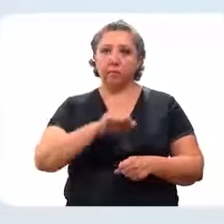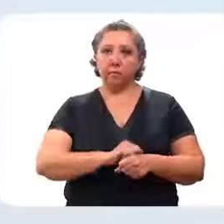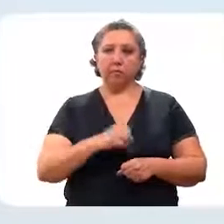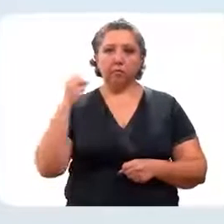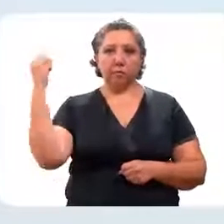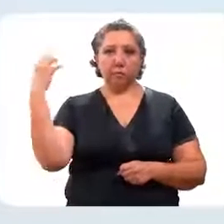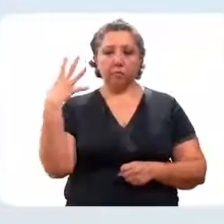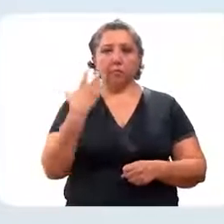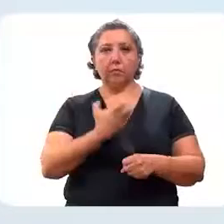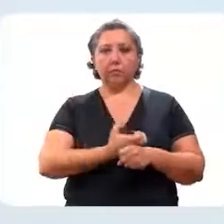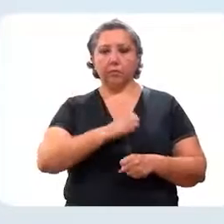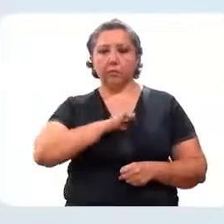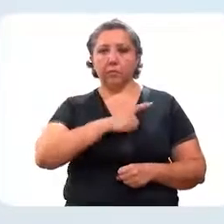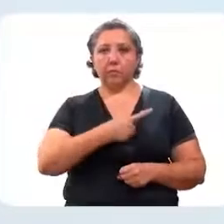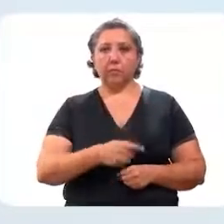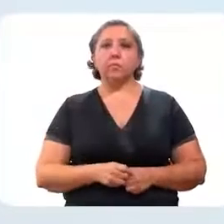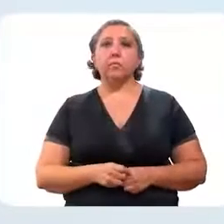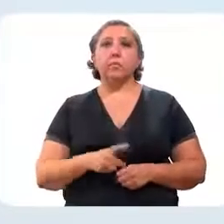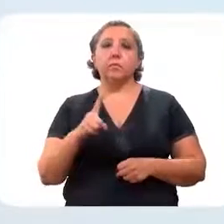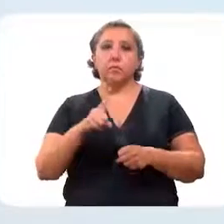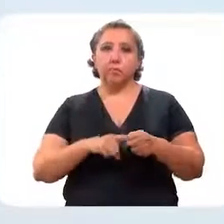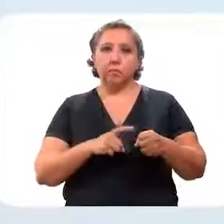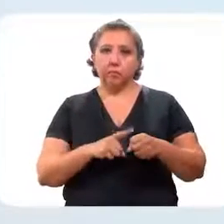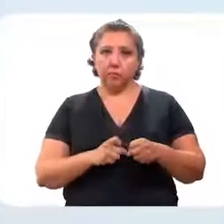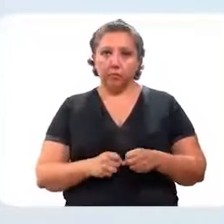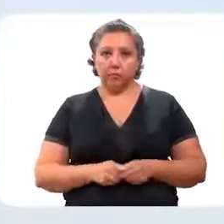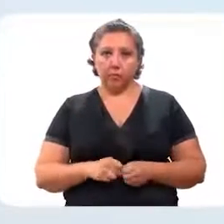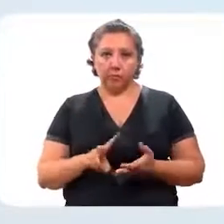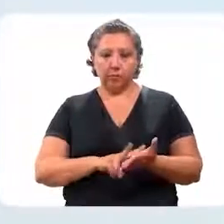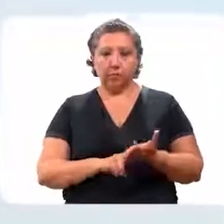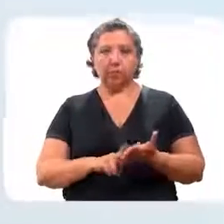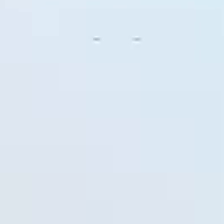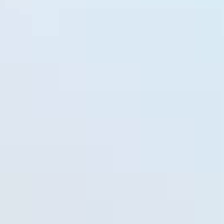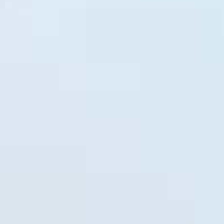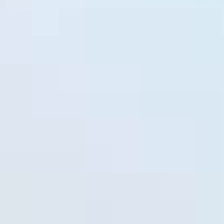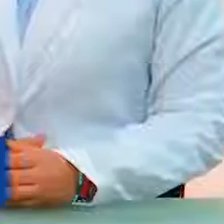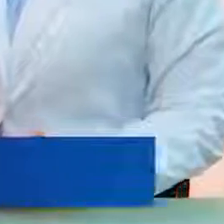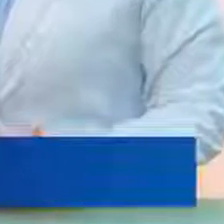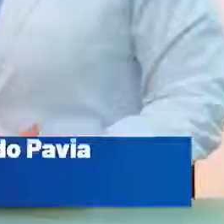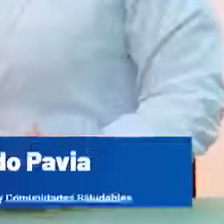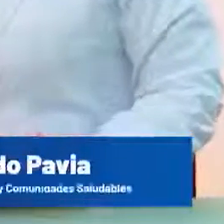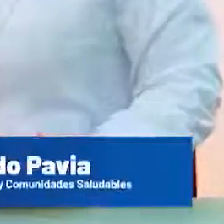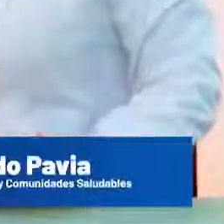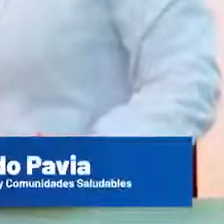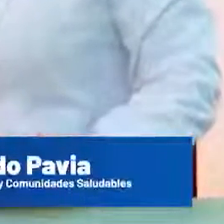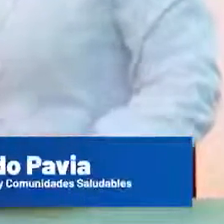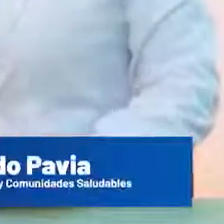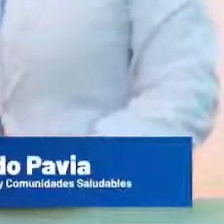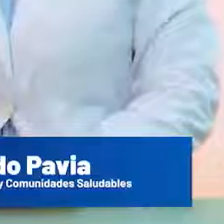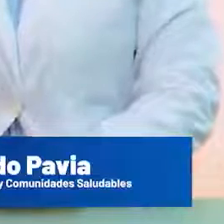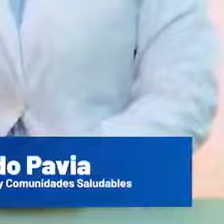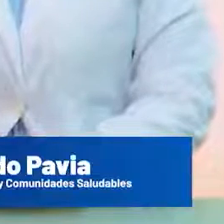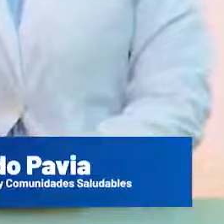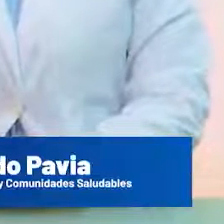indicadores semanales del semáforo estatal de salud marcan color verde. Este es el reporte de hoy, doctora. Muchas